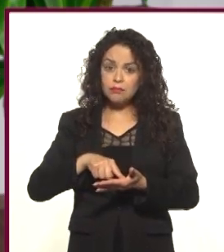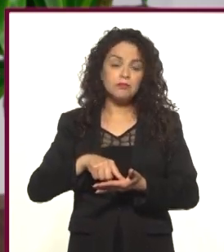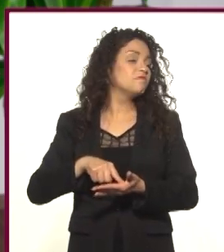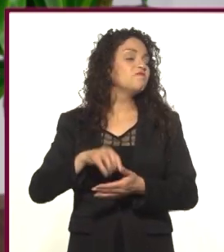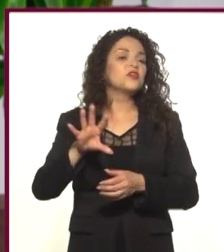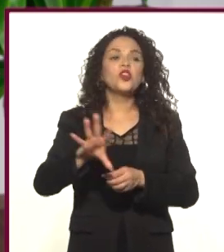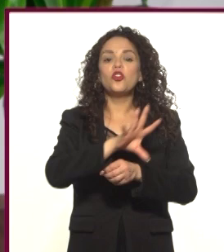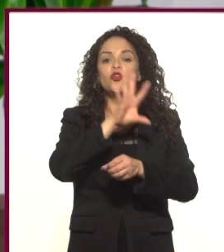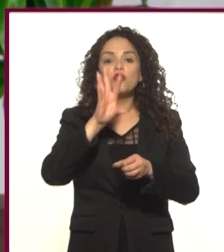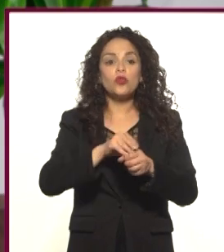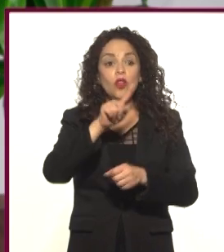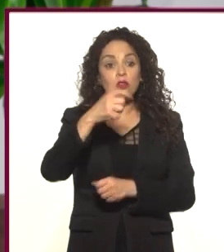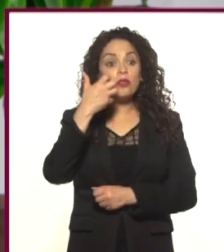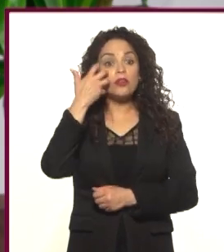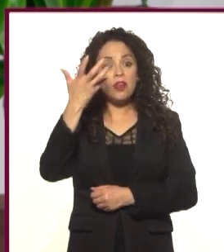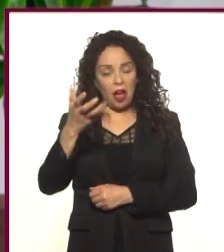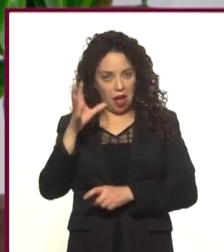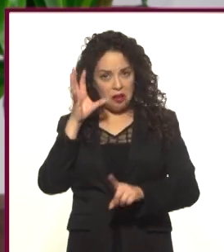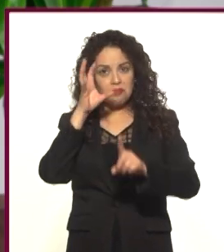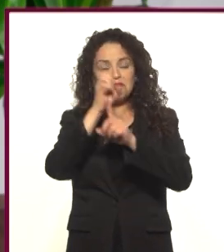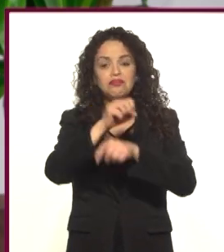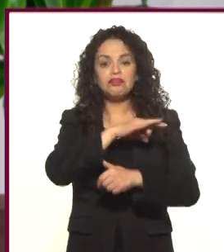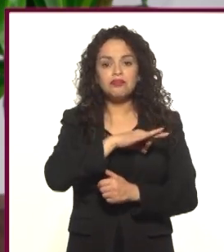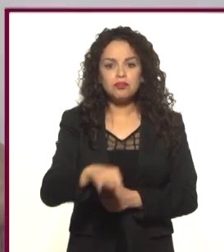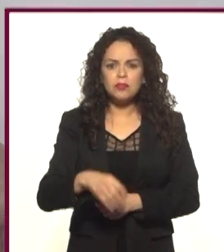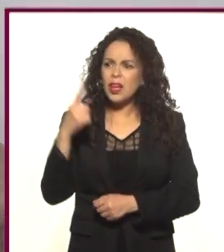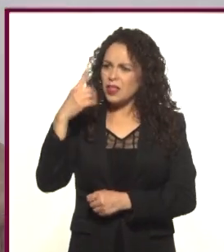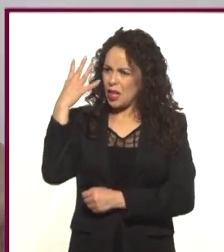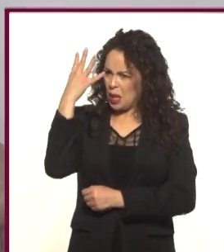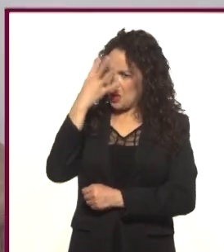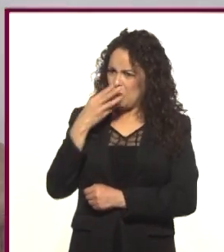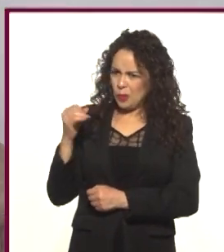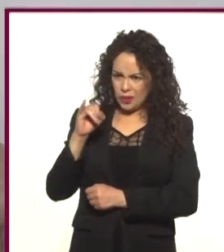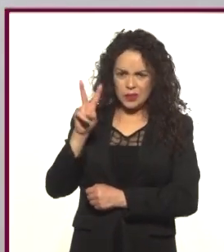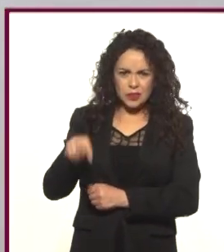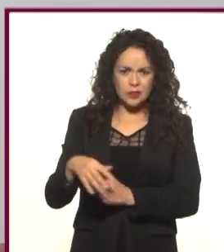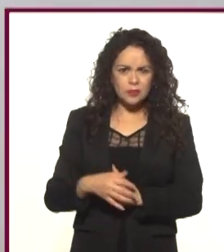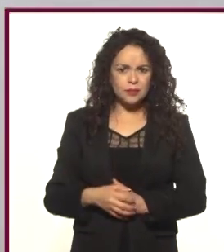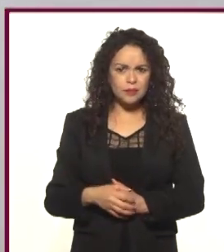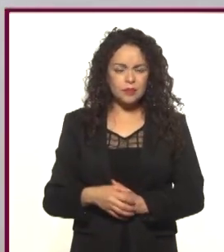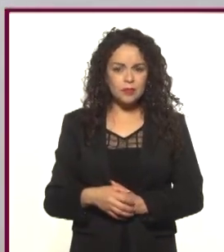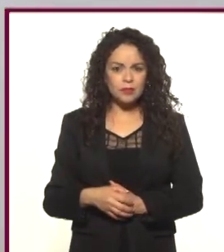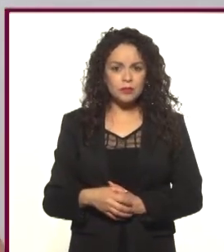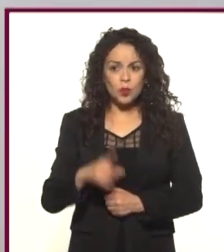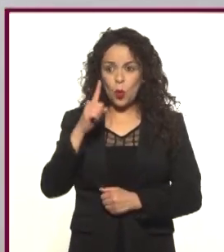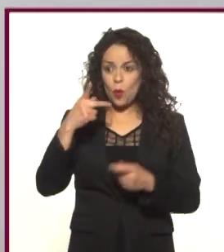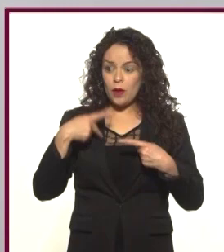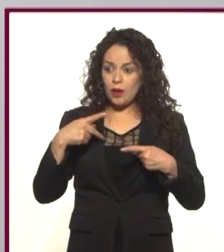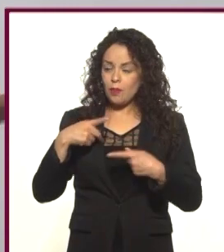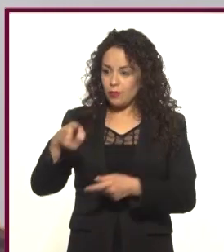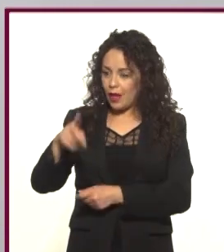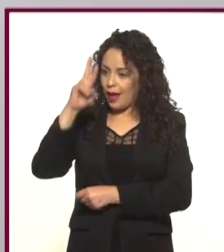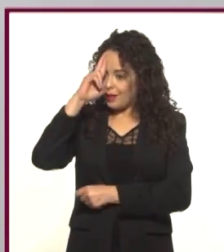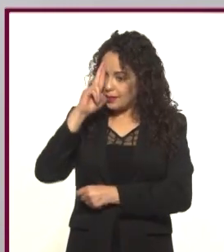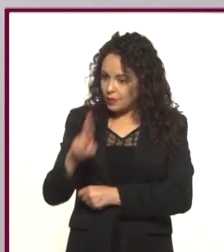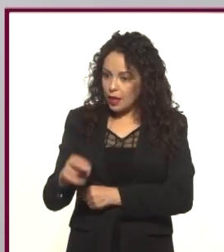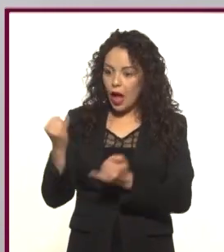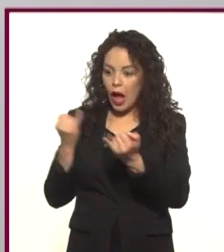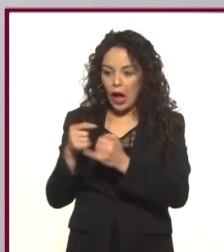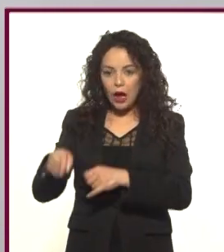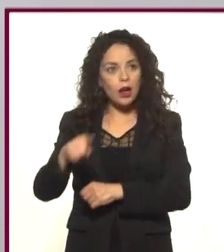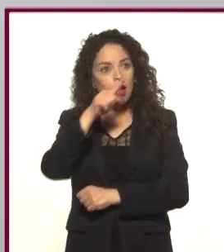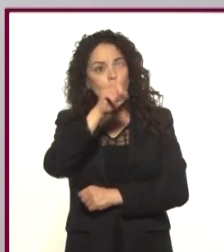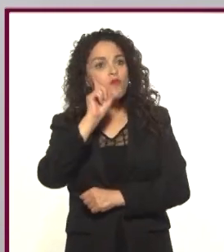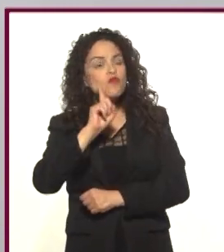Puede ser todo lo que te propongas. Qué bonito, ¿no crees? Que alguien a quien admiras tanto como esa niñita admira a la